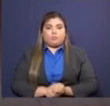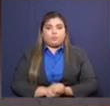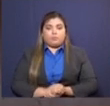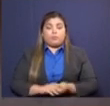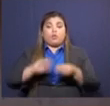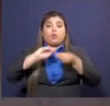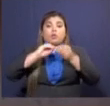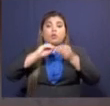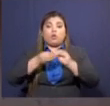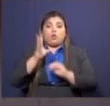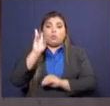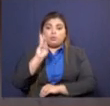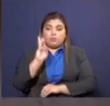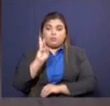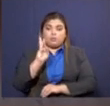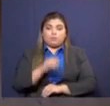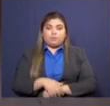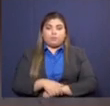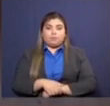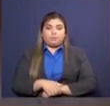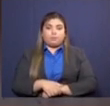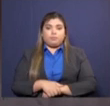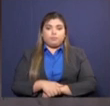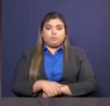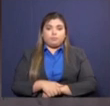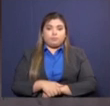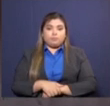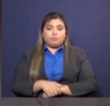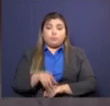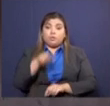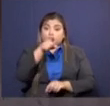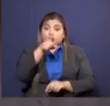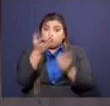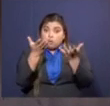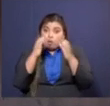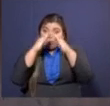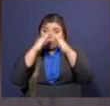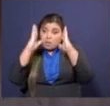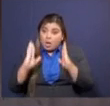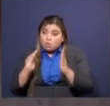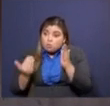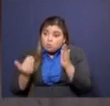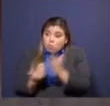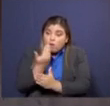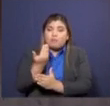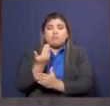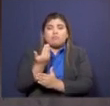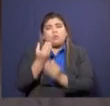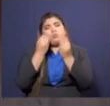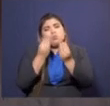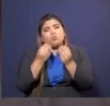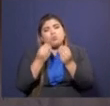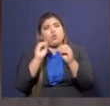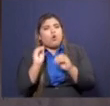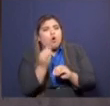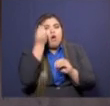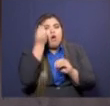Seis, la adquisición de tu vivienda, que sigue siendo una necesidad de las familias